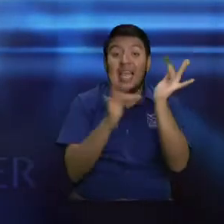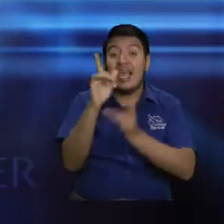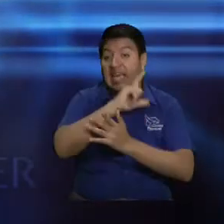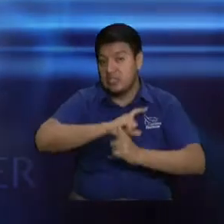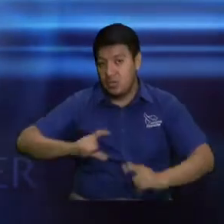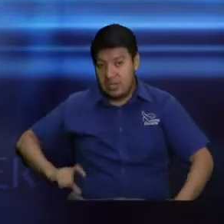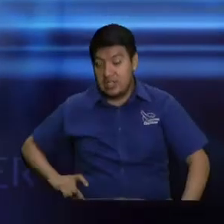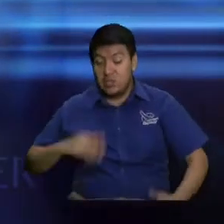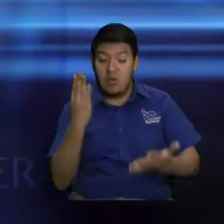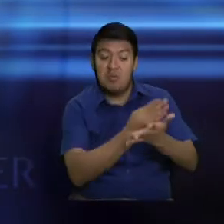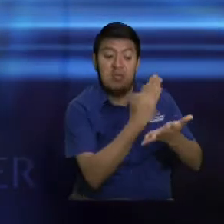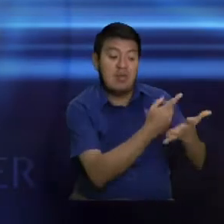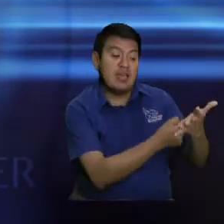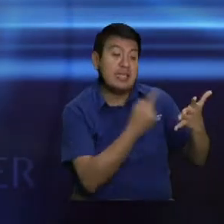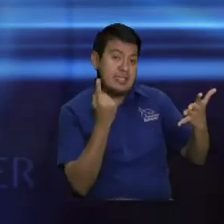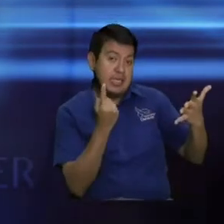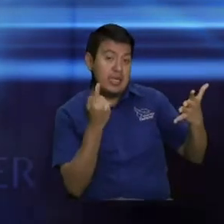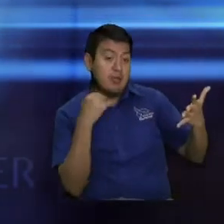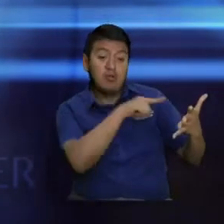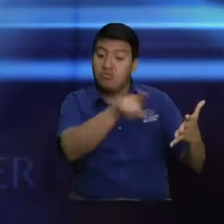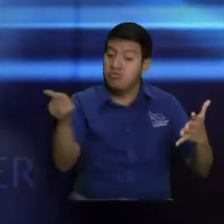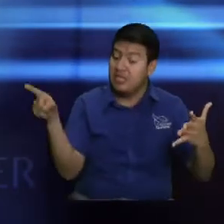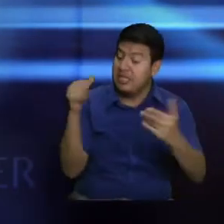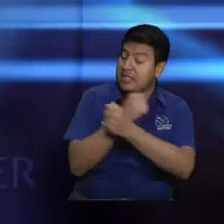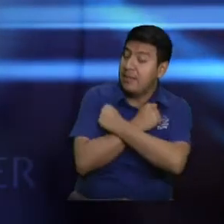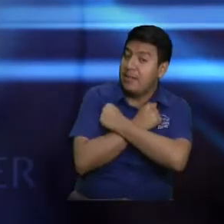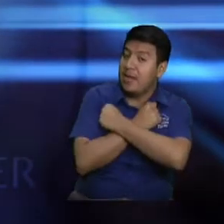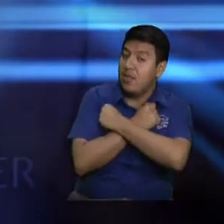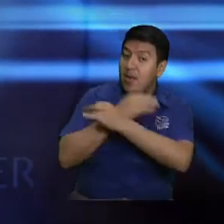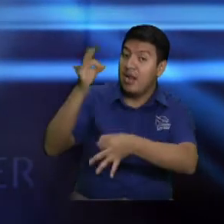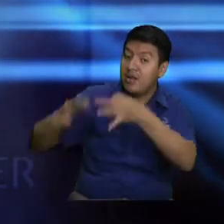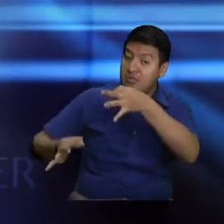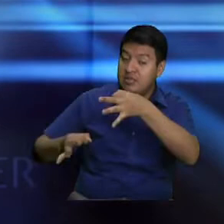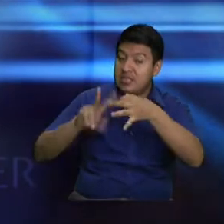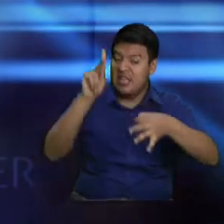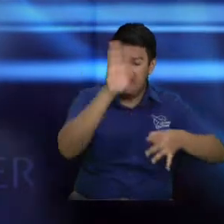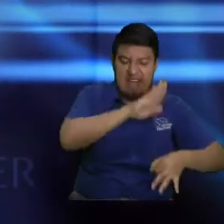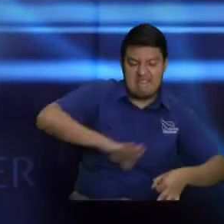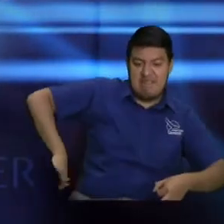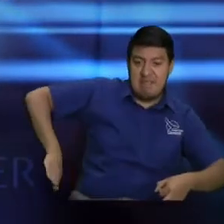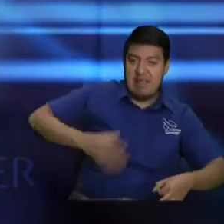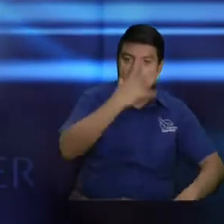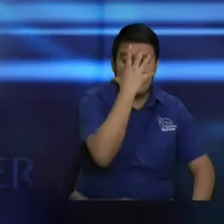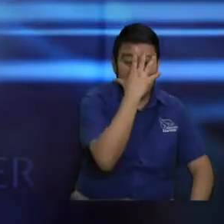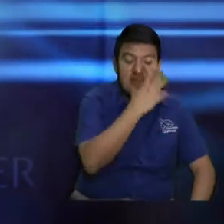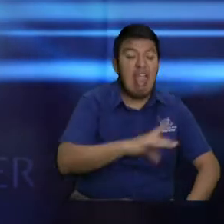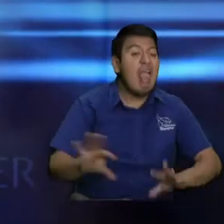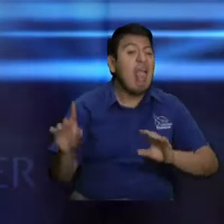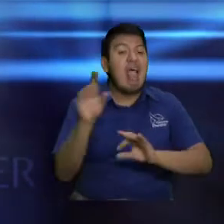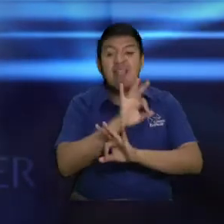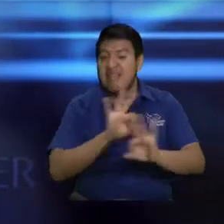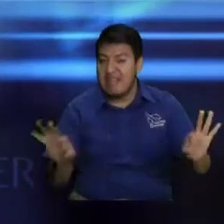Entonces la Biblia dice, has amado la justicia y has aborrecido la iniquidad. Nadie puede servir a dos amos a la vez.